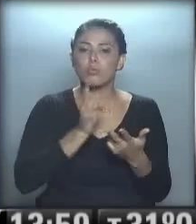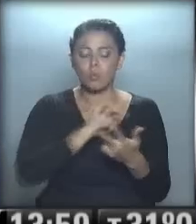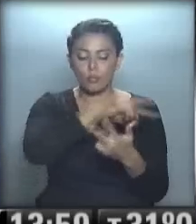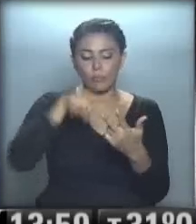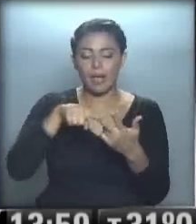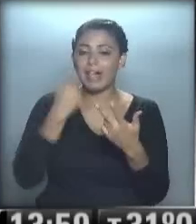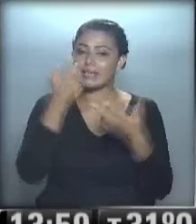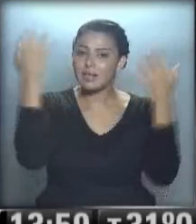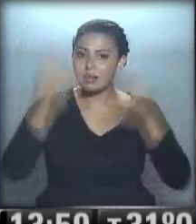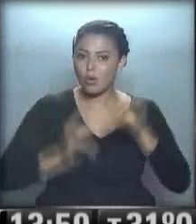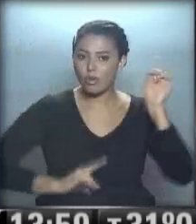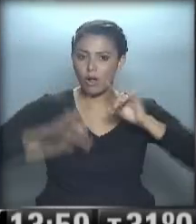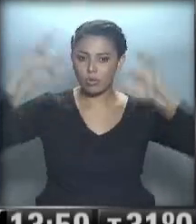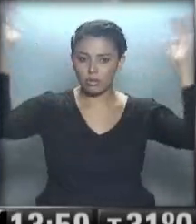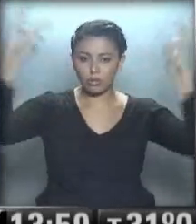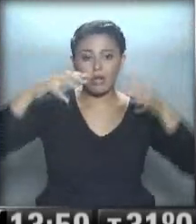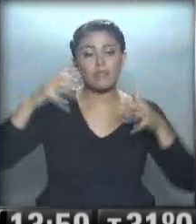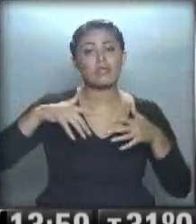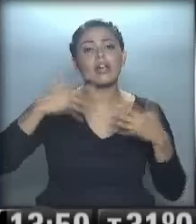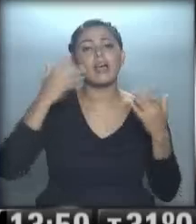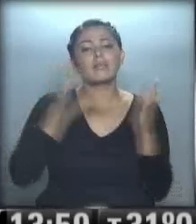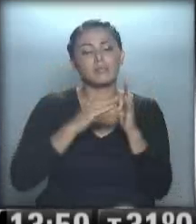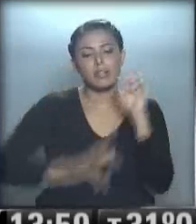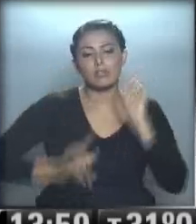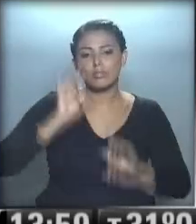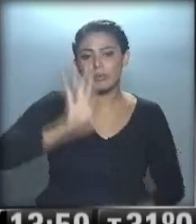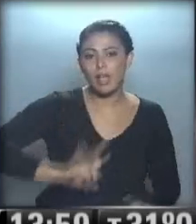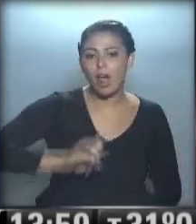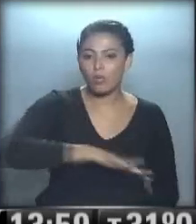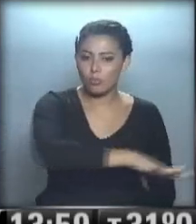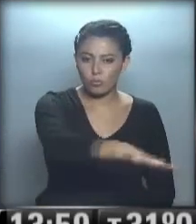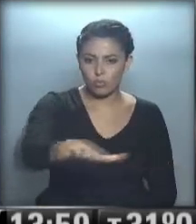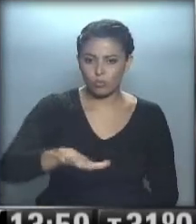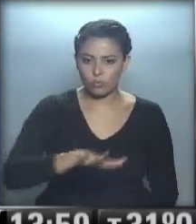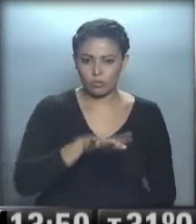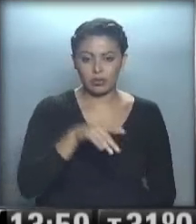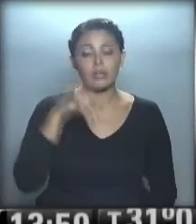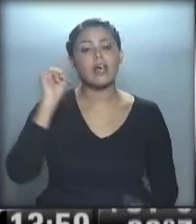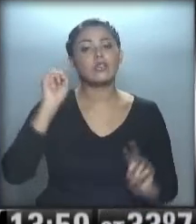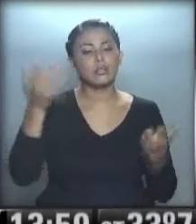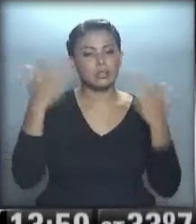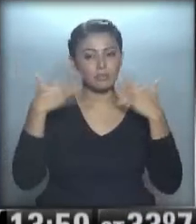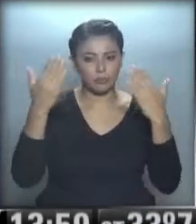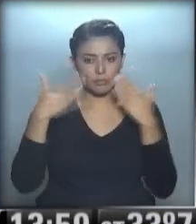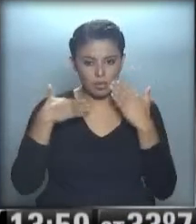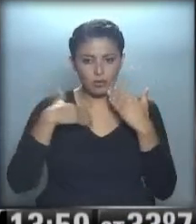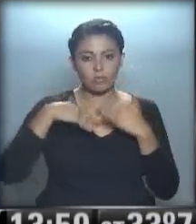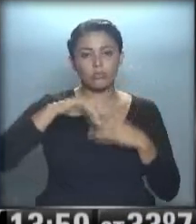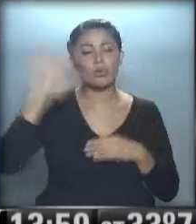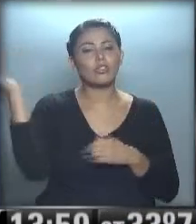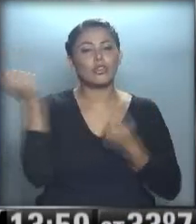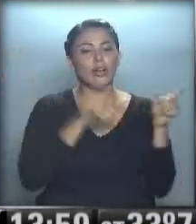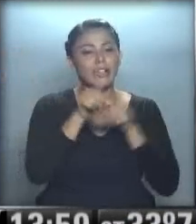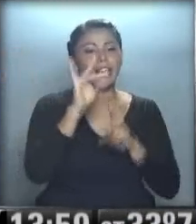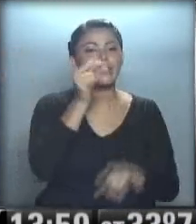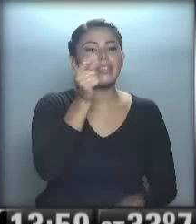la probabilidad de alguna precipitación. Muy aisladita, eso sí, quiero insistir mucho. Las temperaturas para el rally, para el